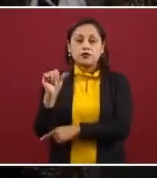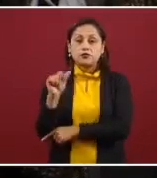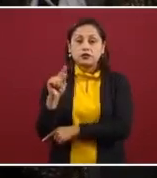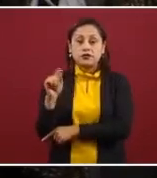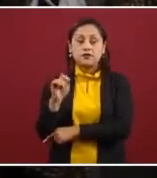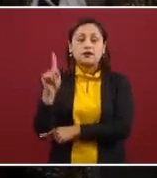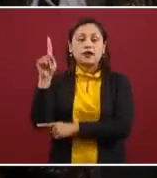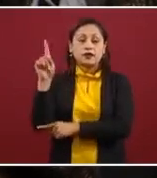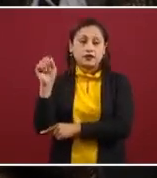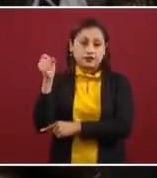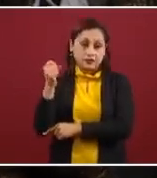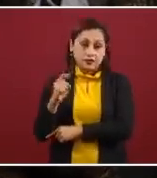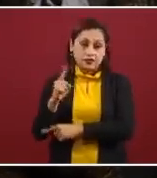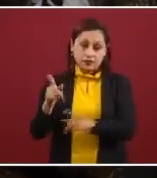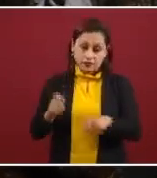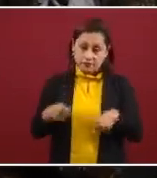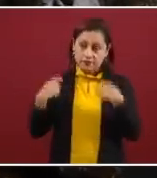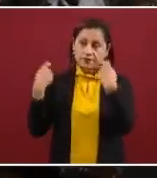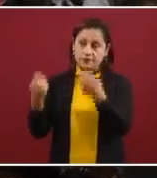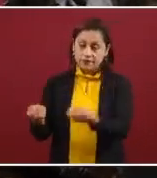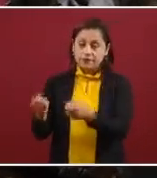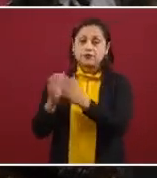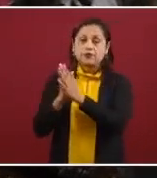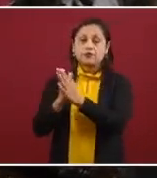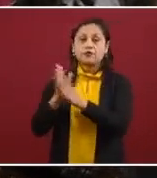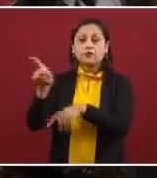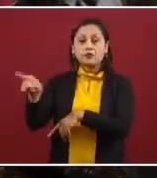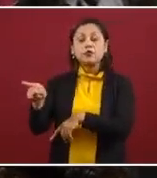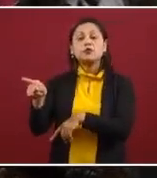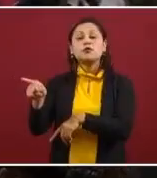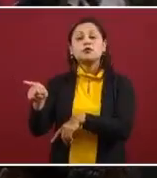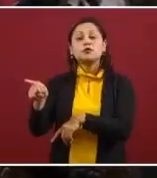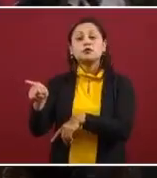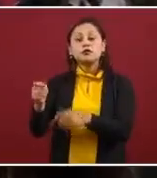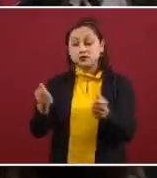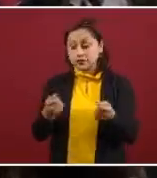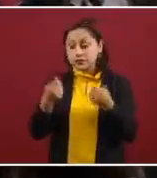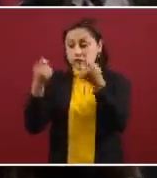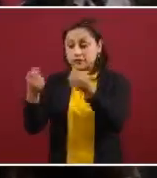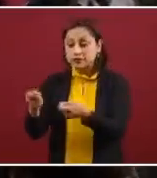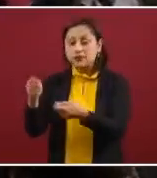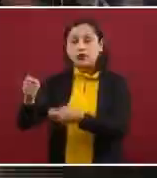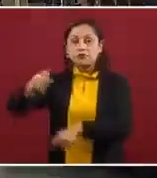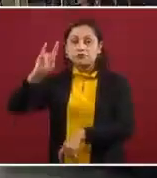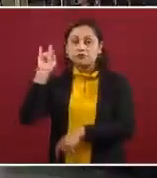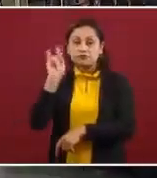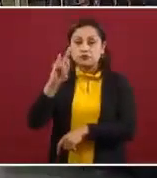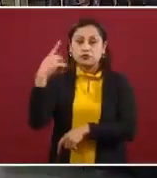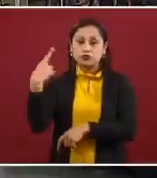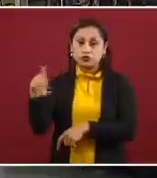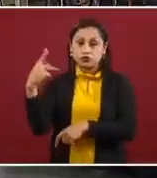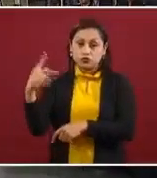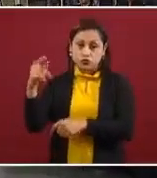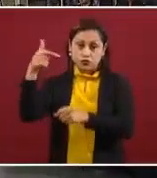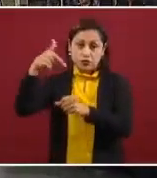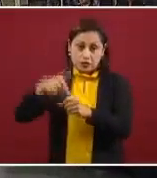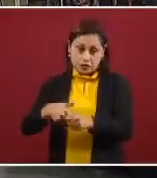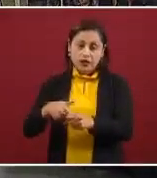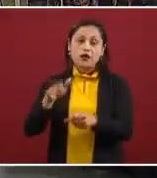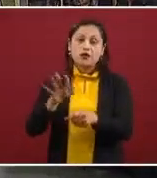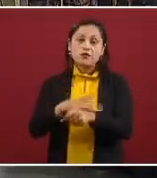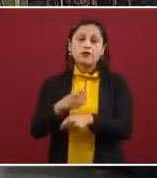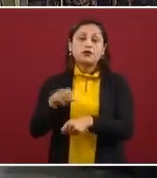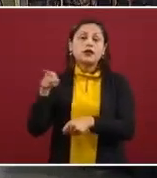Sinaloa. Si la recibe, por favor, para que la coloquen en el tótem. Por el gran esfuerzo que hicieron al bajar sus precios, eran los más